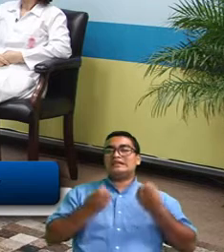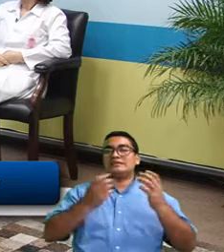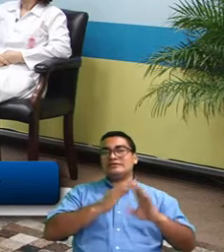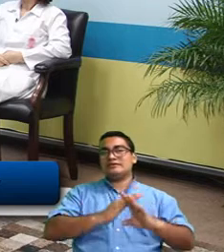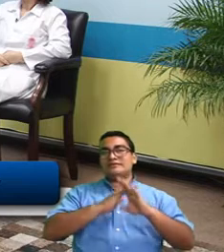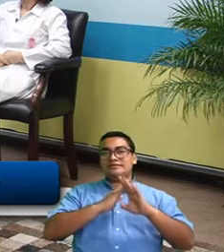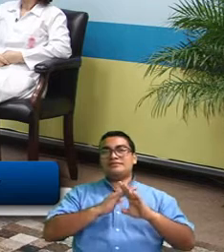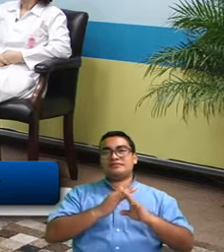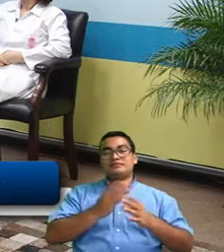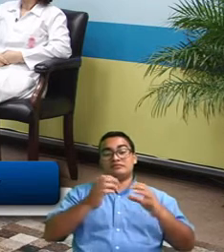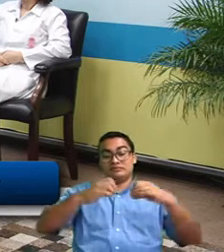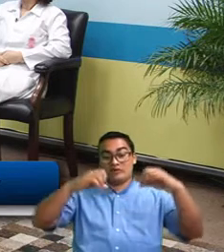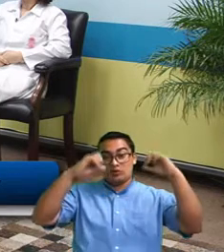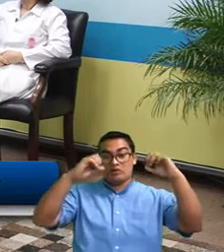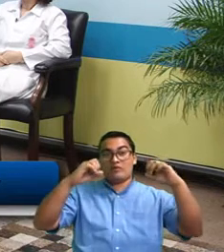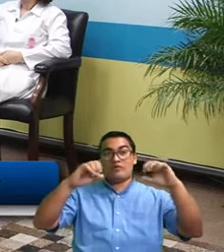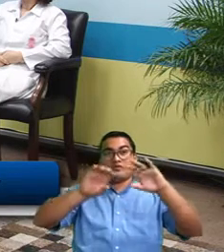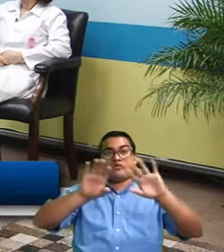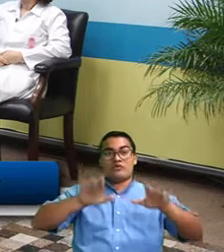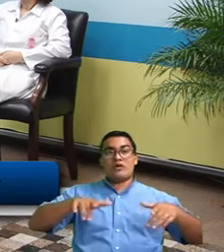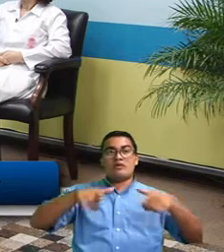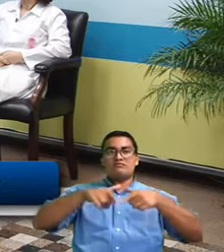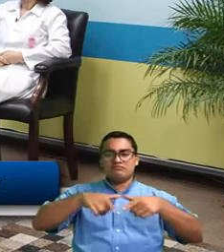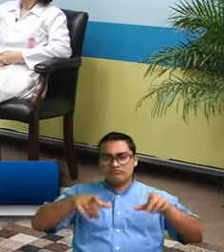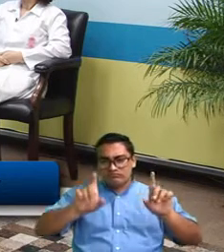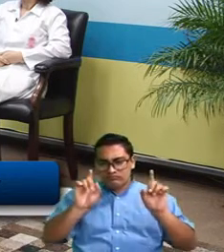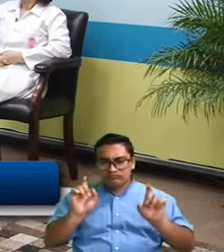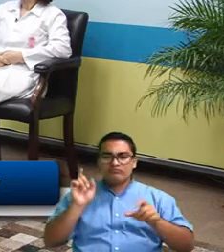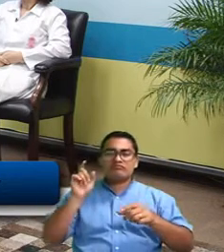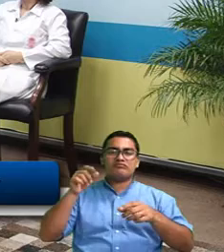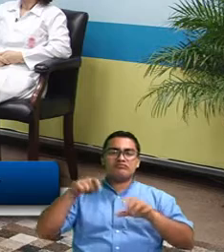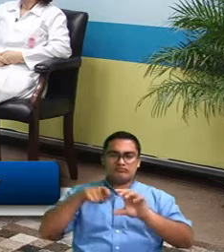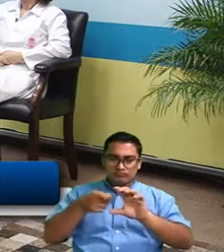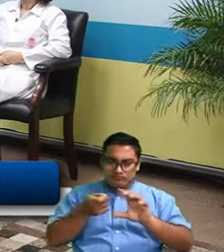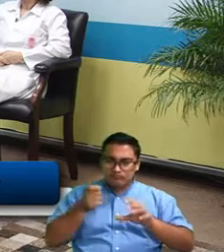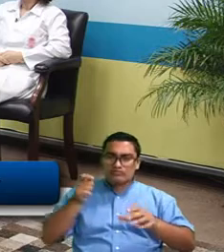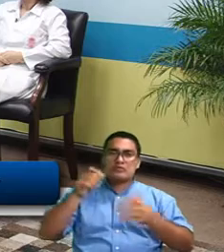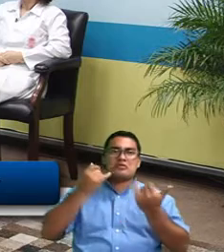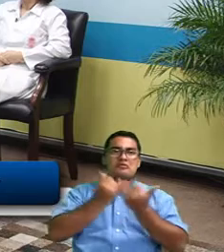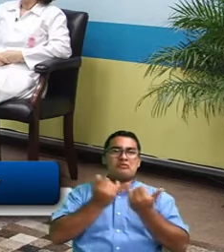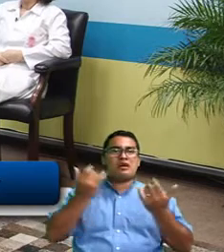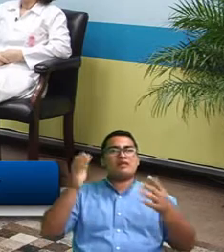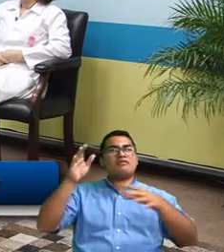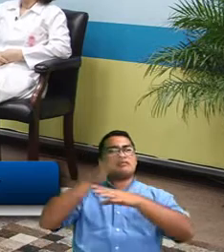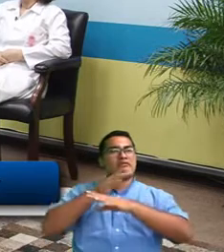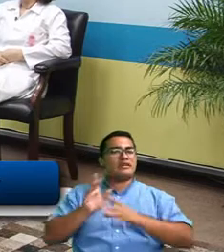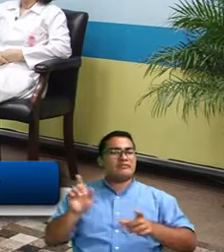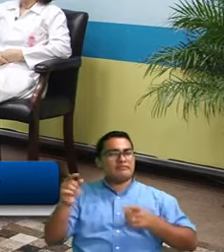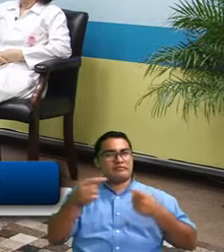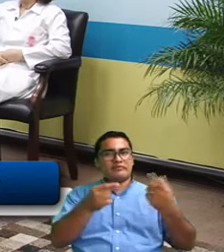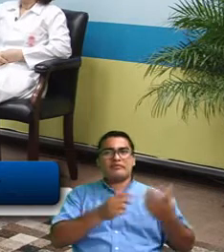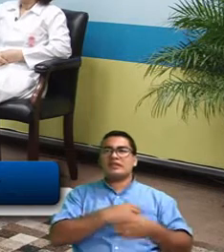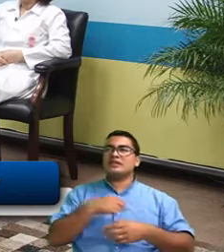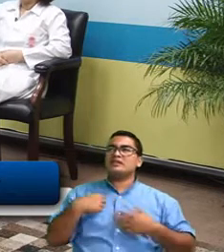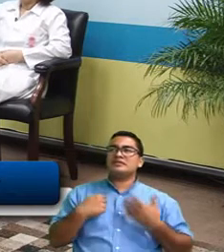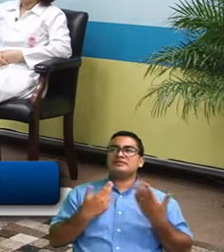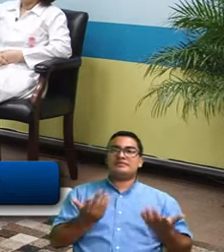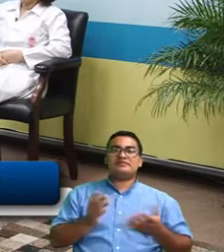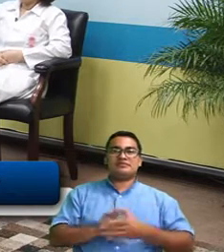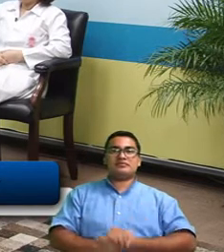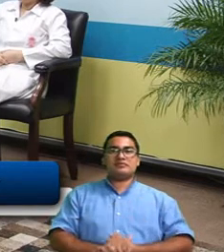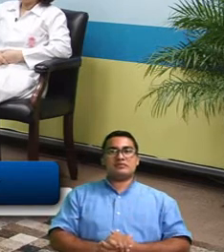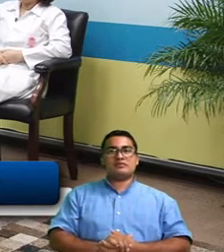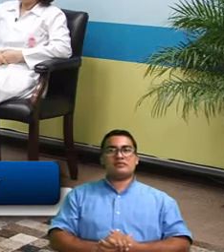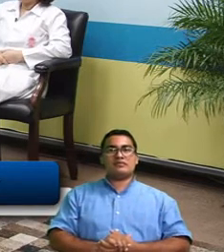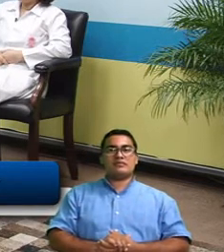cáncer cervicuterino? Obviamente el examen del Papá Nicolau, la promoción, pero ¿qué otros tipos de estrategias están haciendo ustedes? Bueno, esto